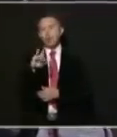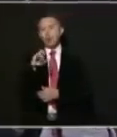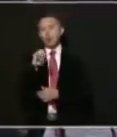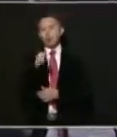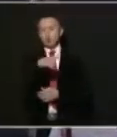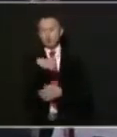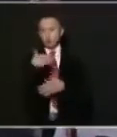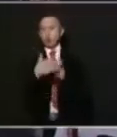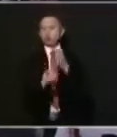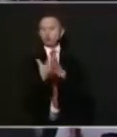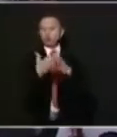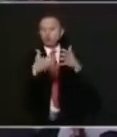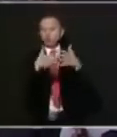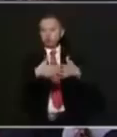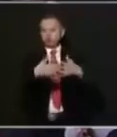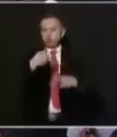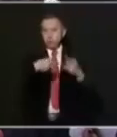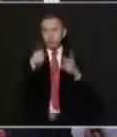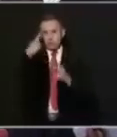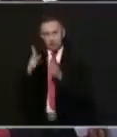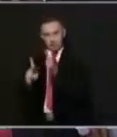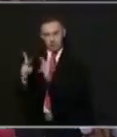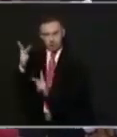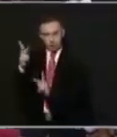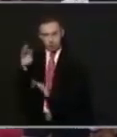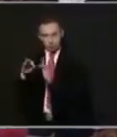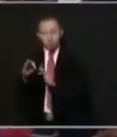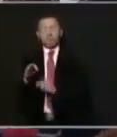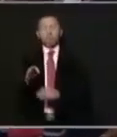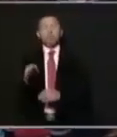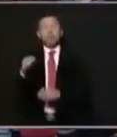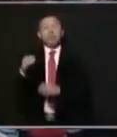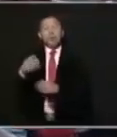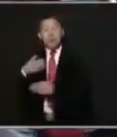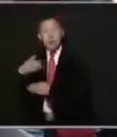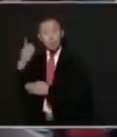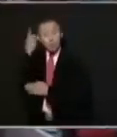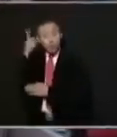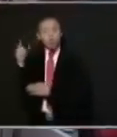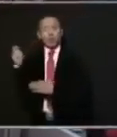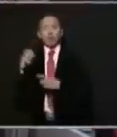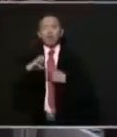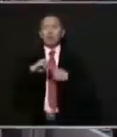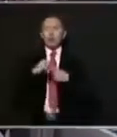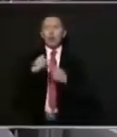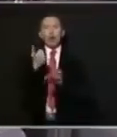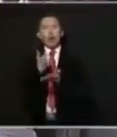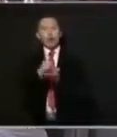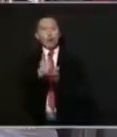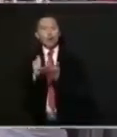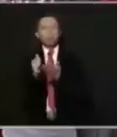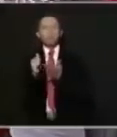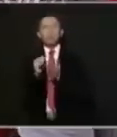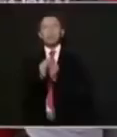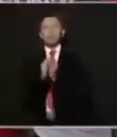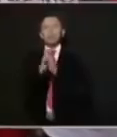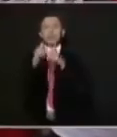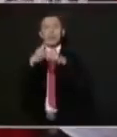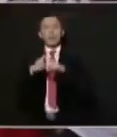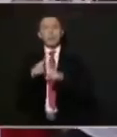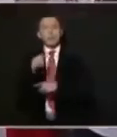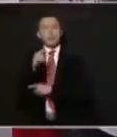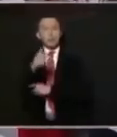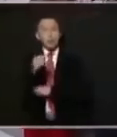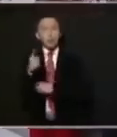Los pequeños productores de maíz, de frijol, arroz, trigo y leche,